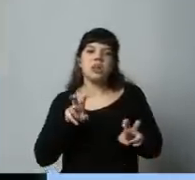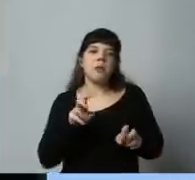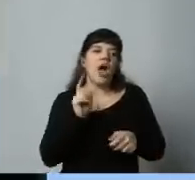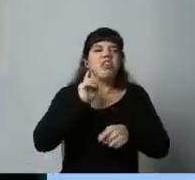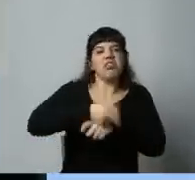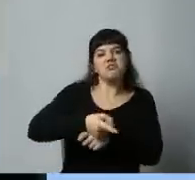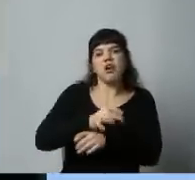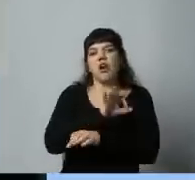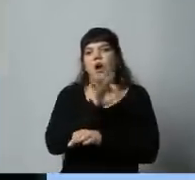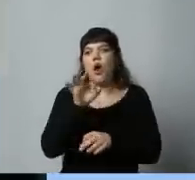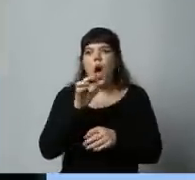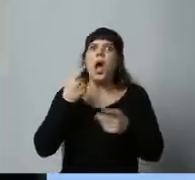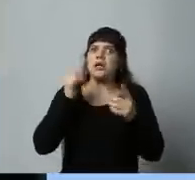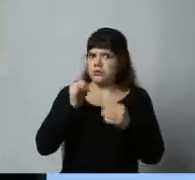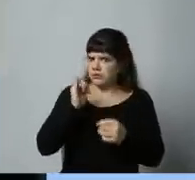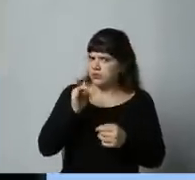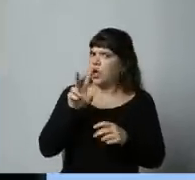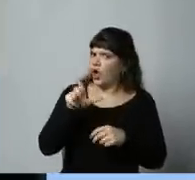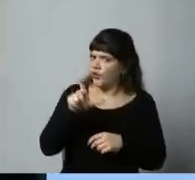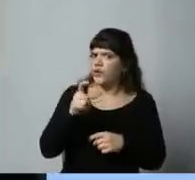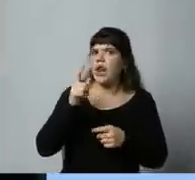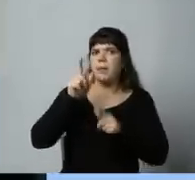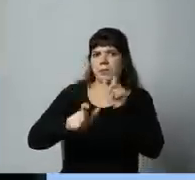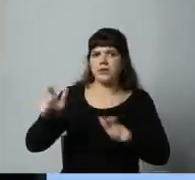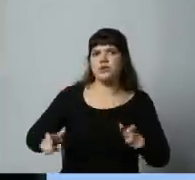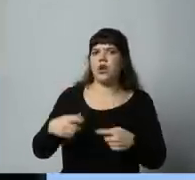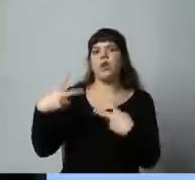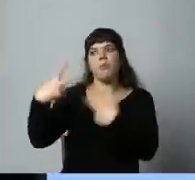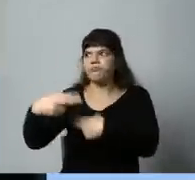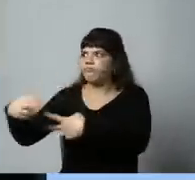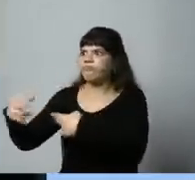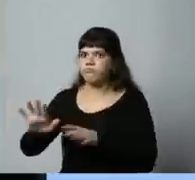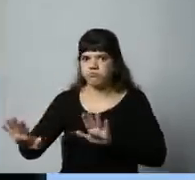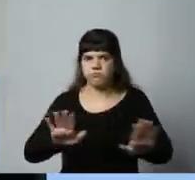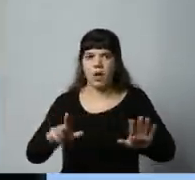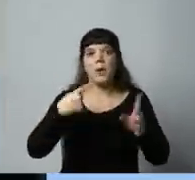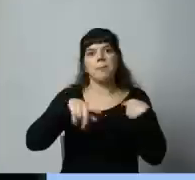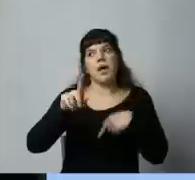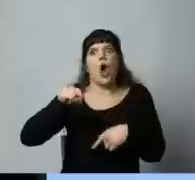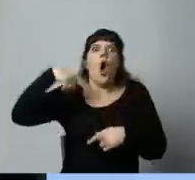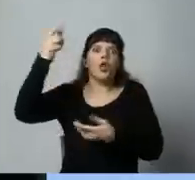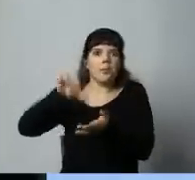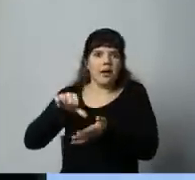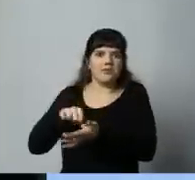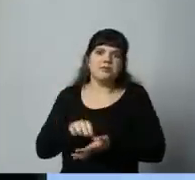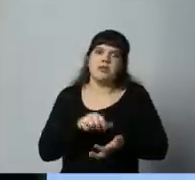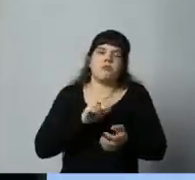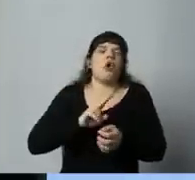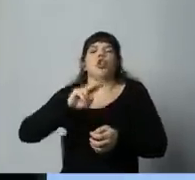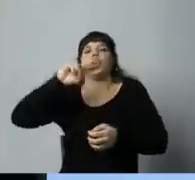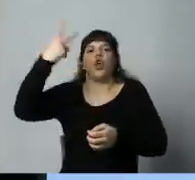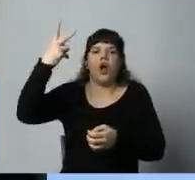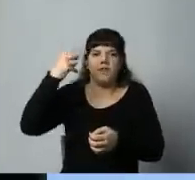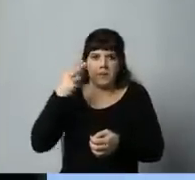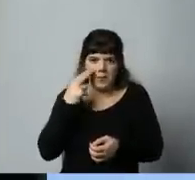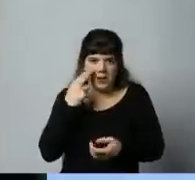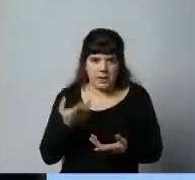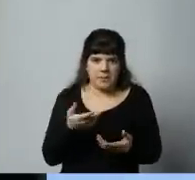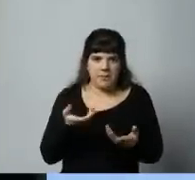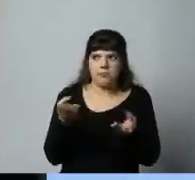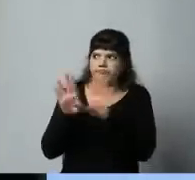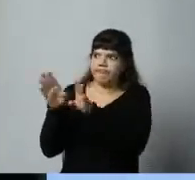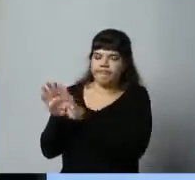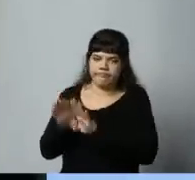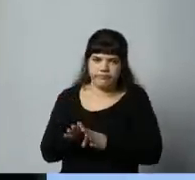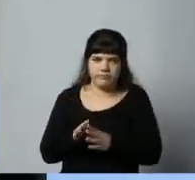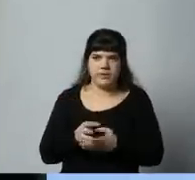tuvimos muchas restricciones y la gente vaya si las ha sufrido pero otros países tuvieron el doble no eso toma ese dato Porque después eso tiene